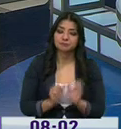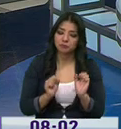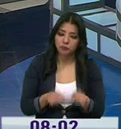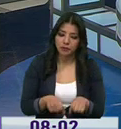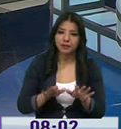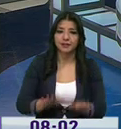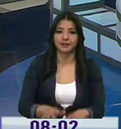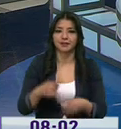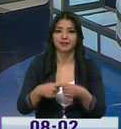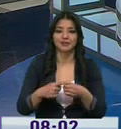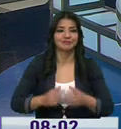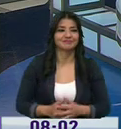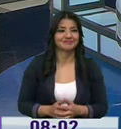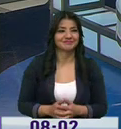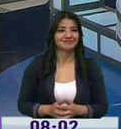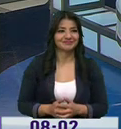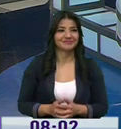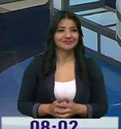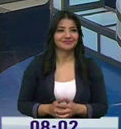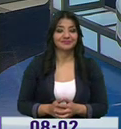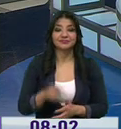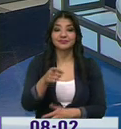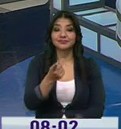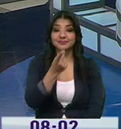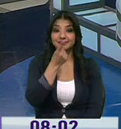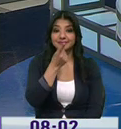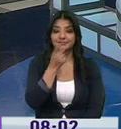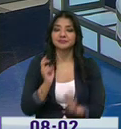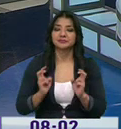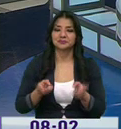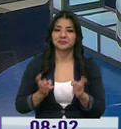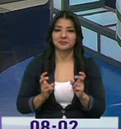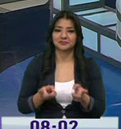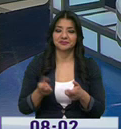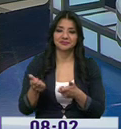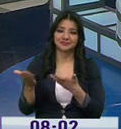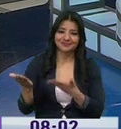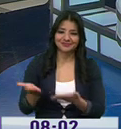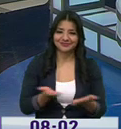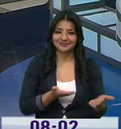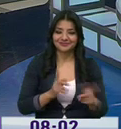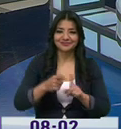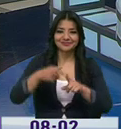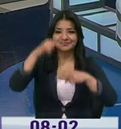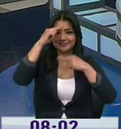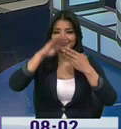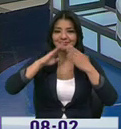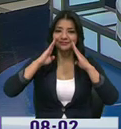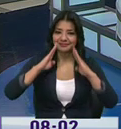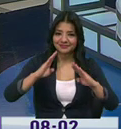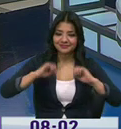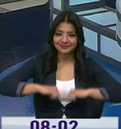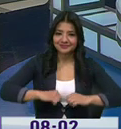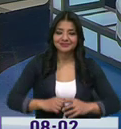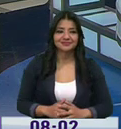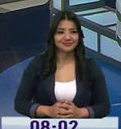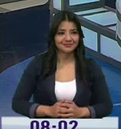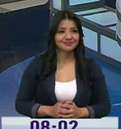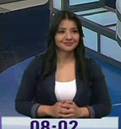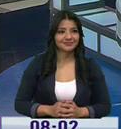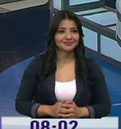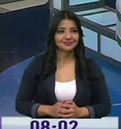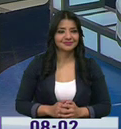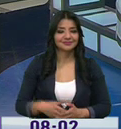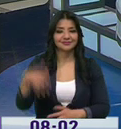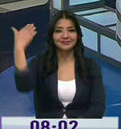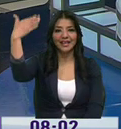ciudad. Bueno, así que vecinos, provecho los que están desayunando, bienvenidos a este, el primer noticiero de la comunidad, a los respectivos alcaldes